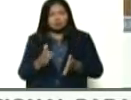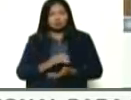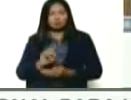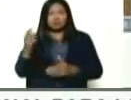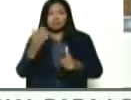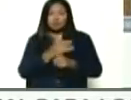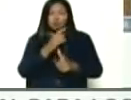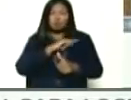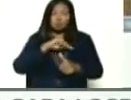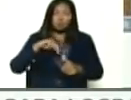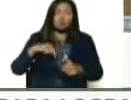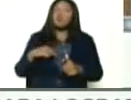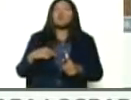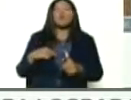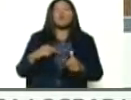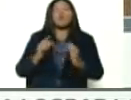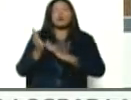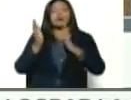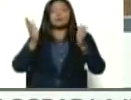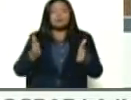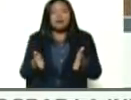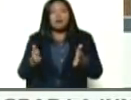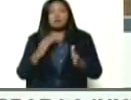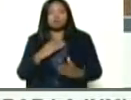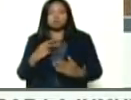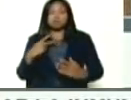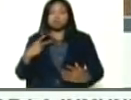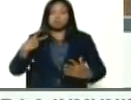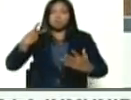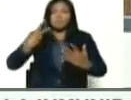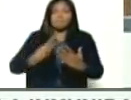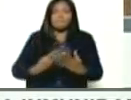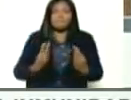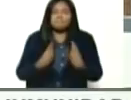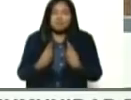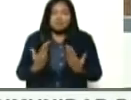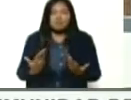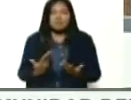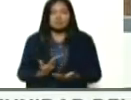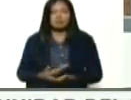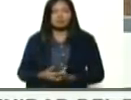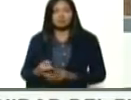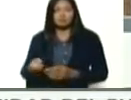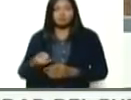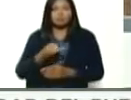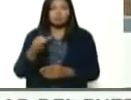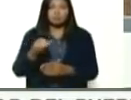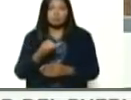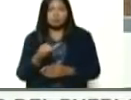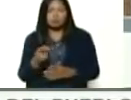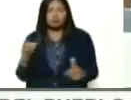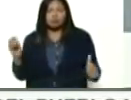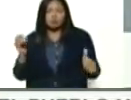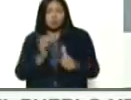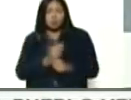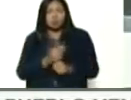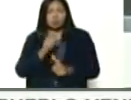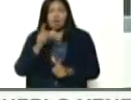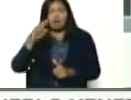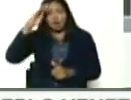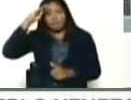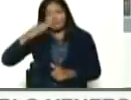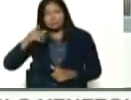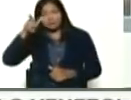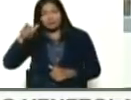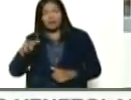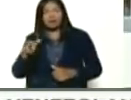conseguir un cristiano solidario que da su vida por los demás búsquelo y lo encontrará en la milicia